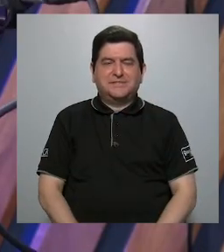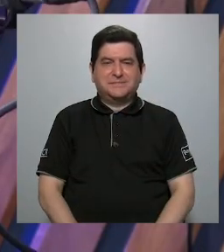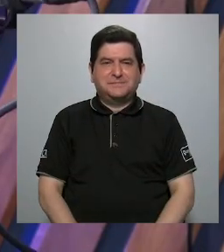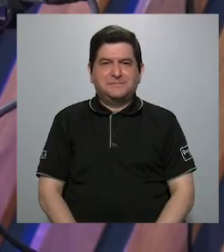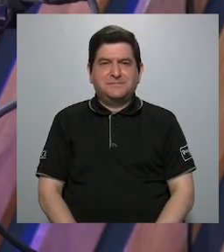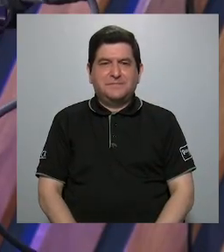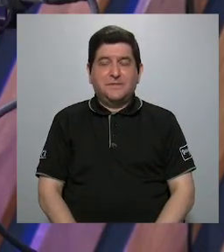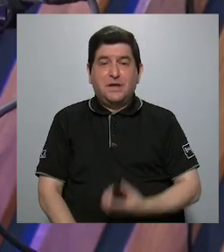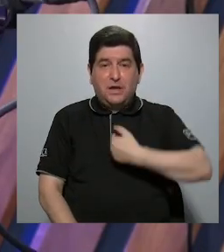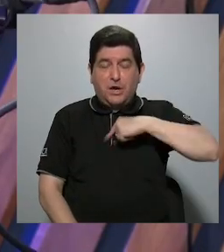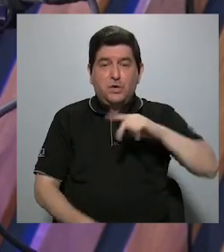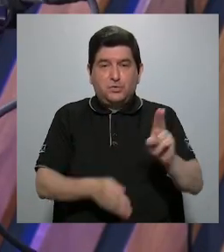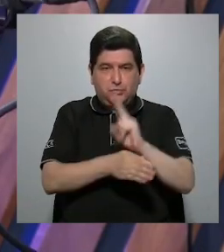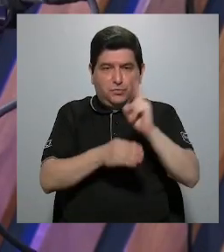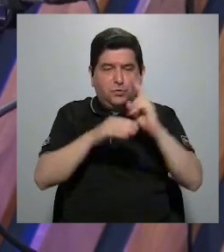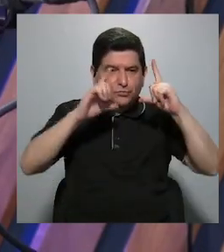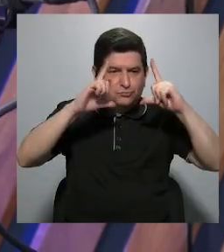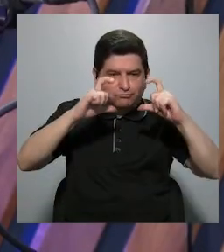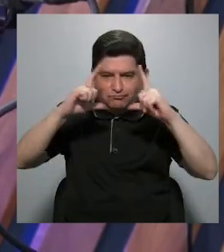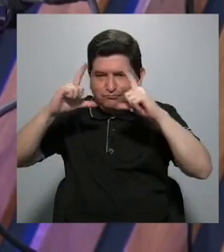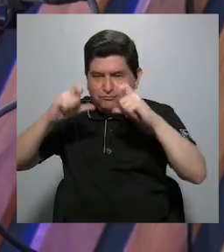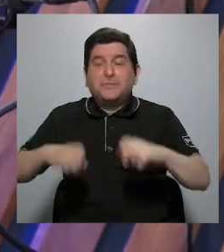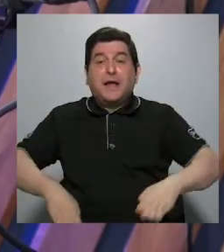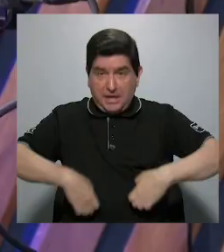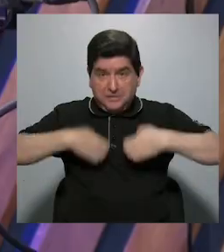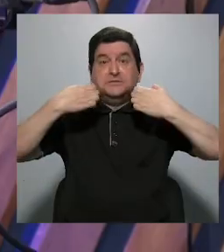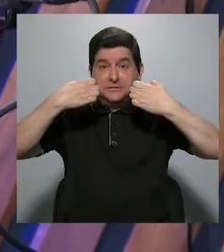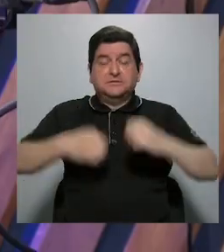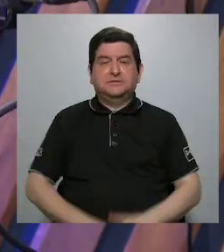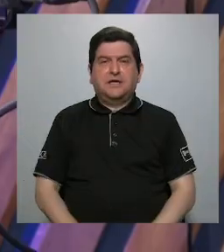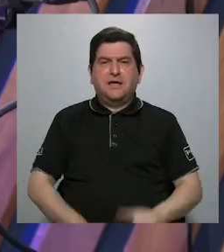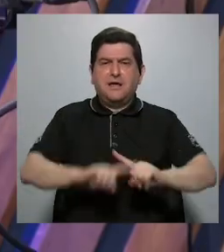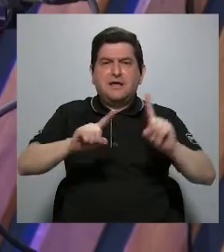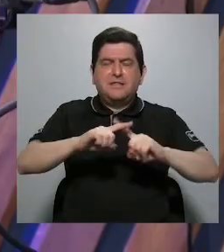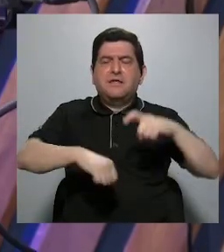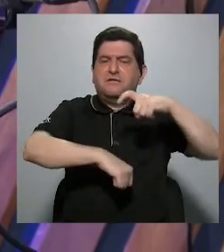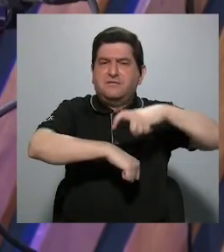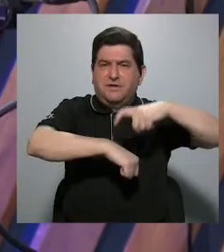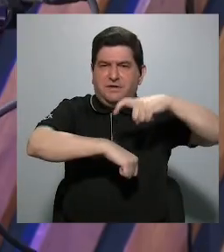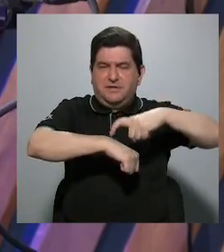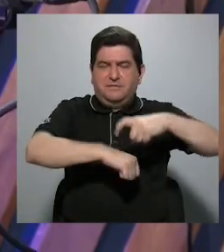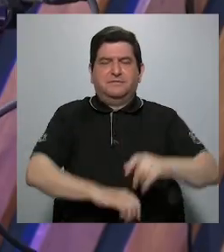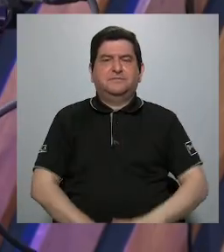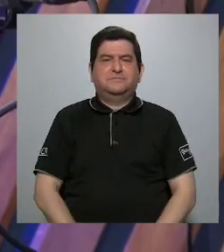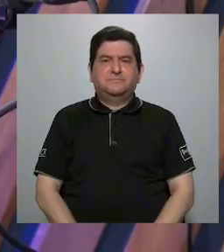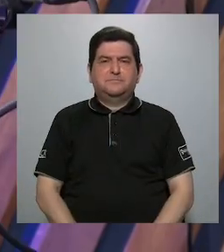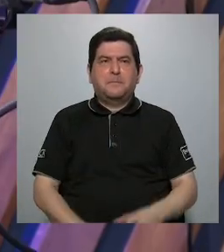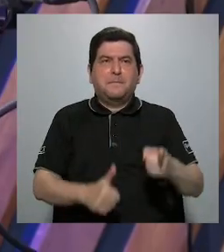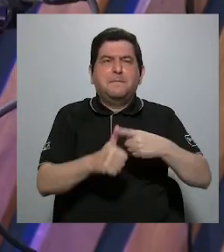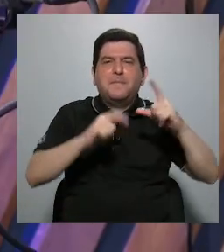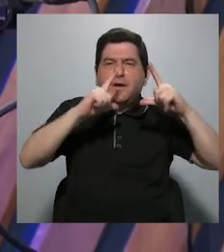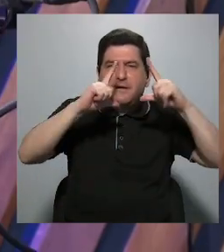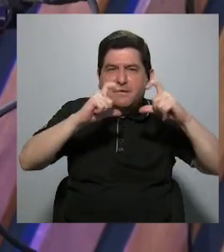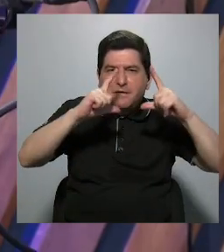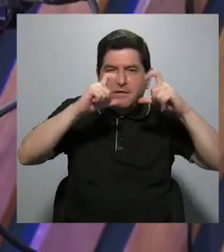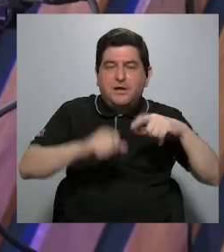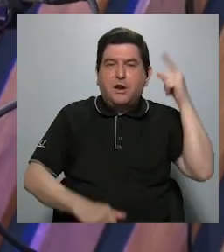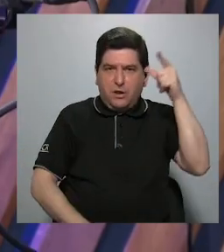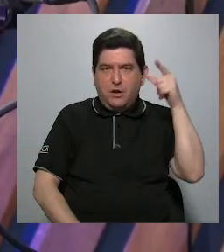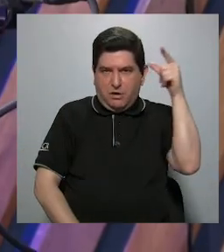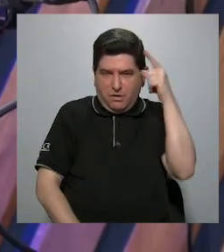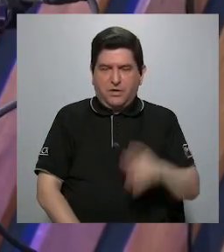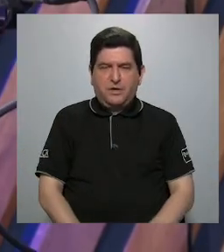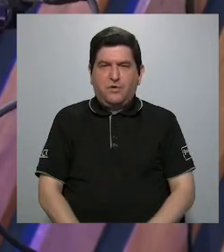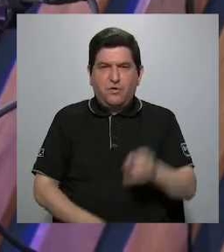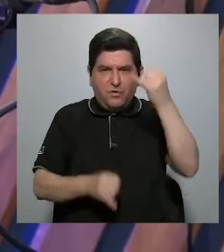Tomás, hemos recurrido a fotografías que existen de diferentes momentos. Las primeras